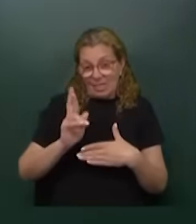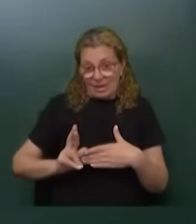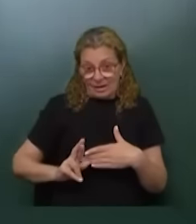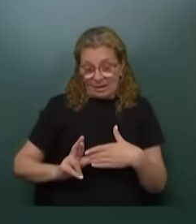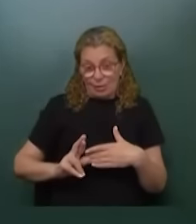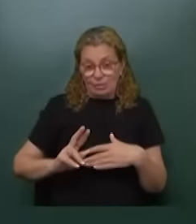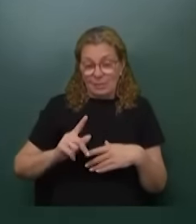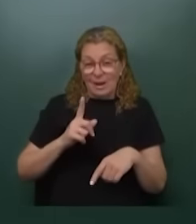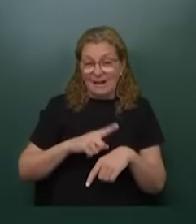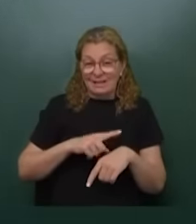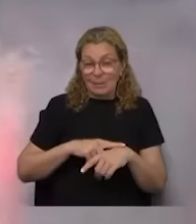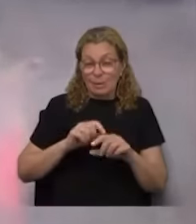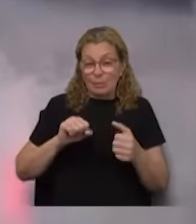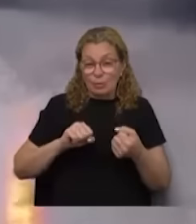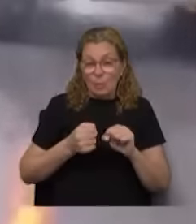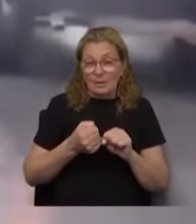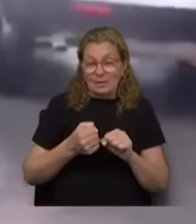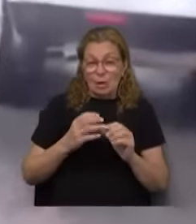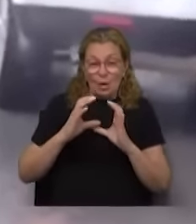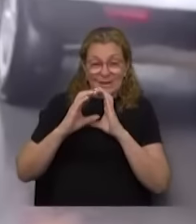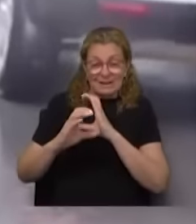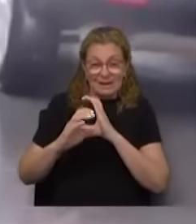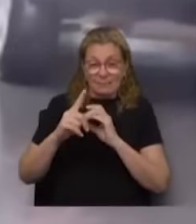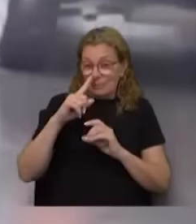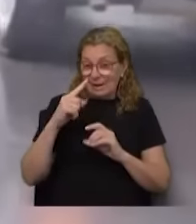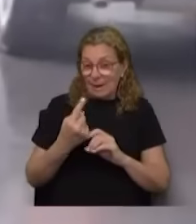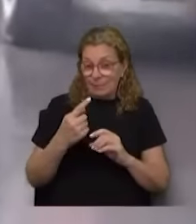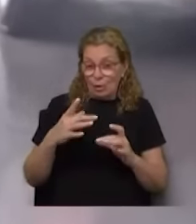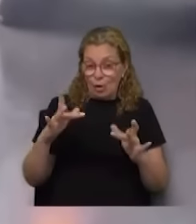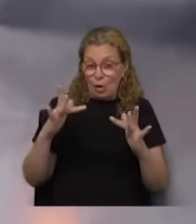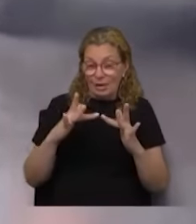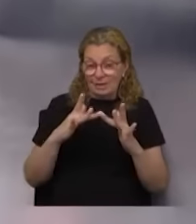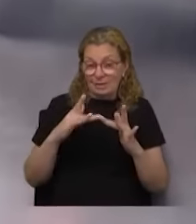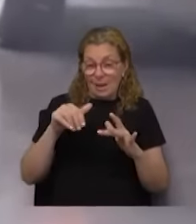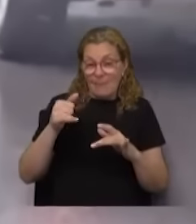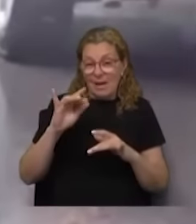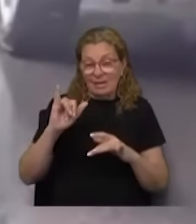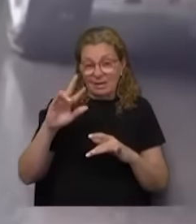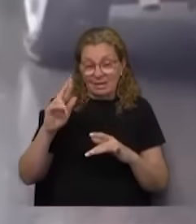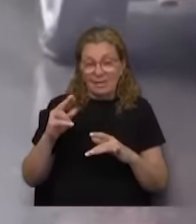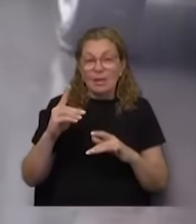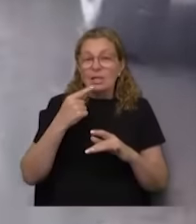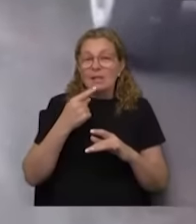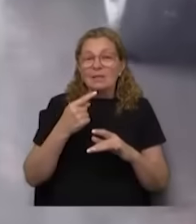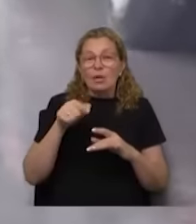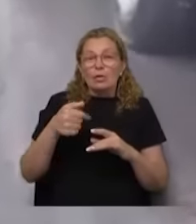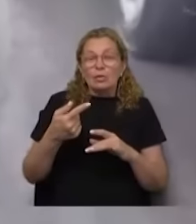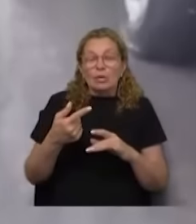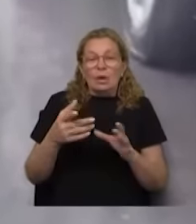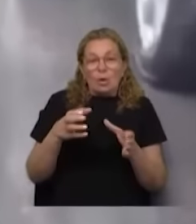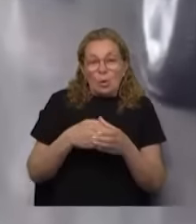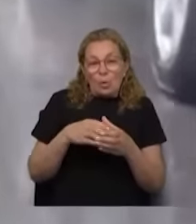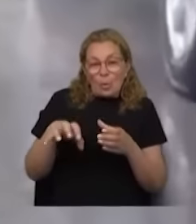orce al tiempo que se ha suspendido el tren de alta velocidad que la conecta con Madrid otras zonas de Cataluña la comunidad valenciana y